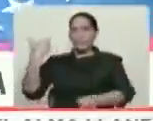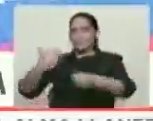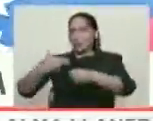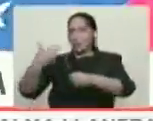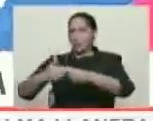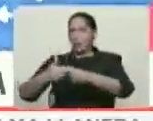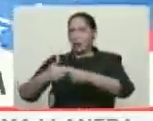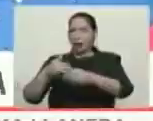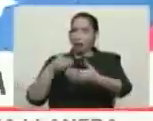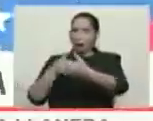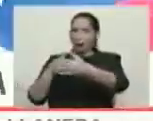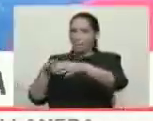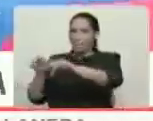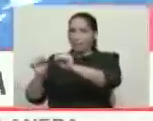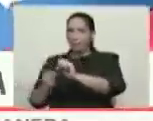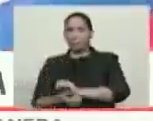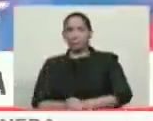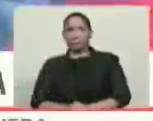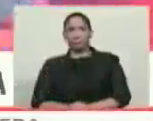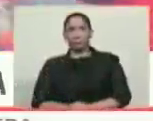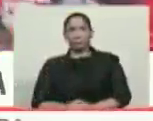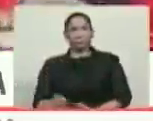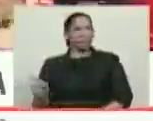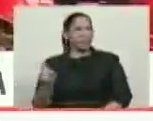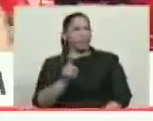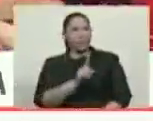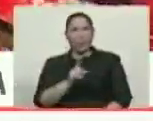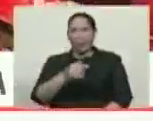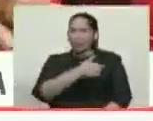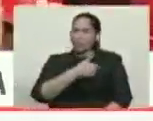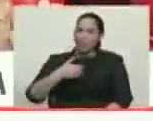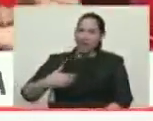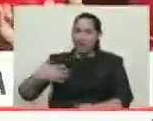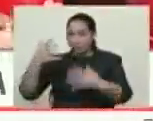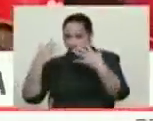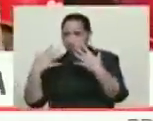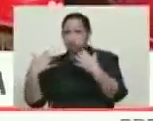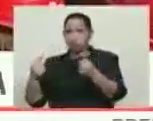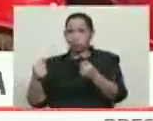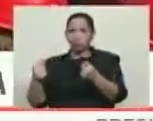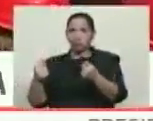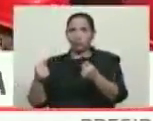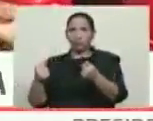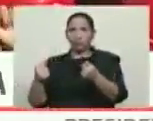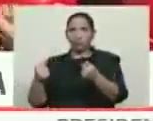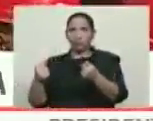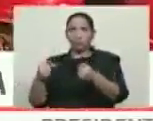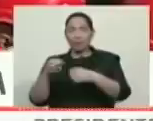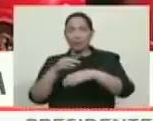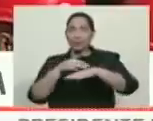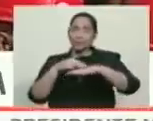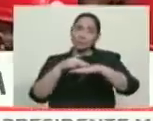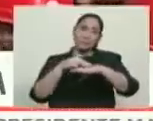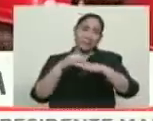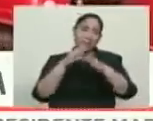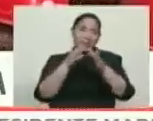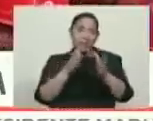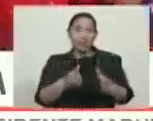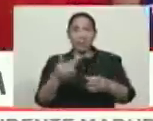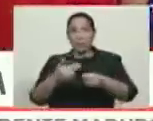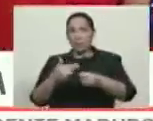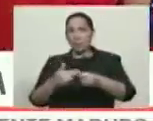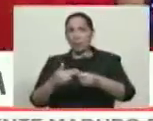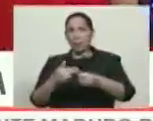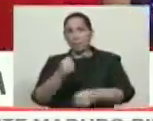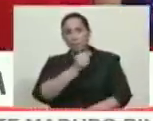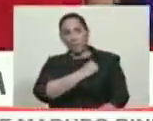PDVSA antiimperialista. No lo quieren entender, no lo quieren entender, ministro Quevedo, estimado